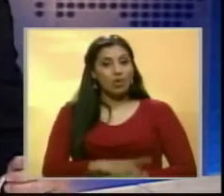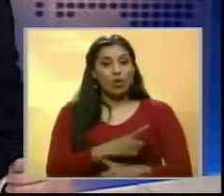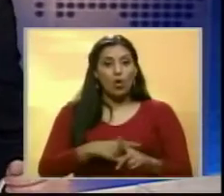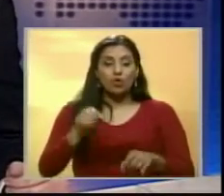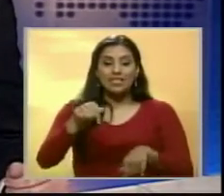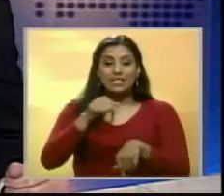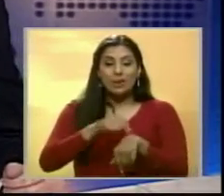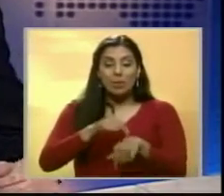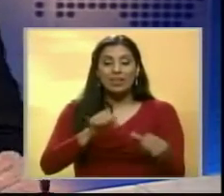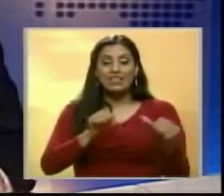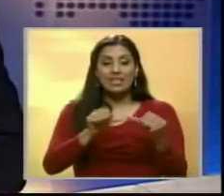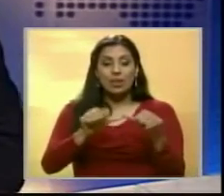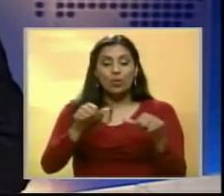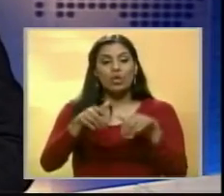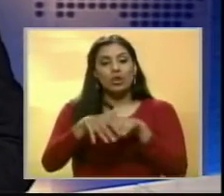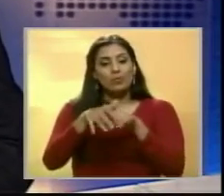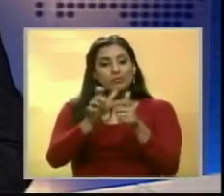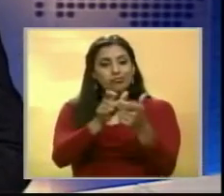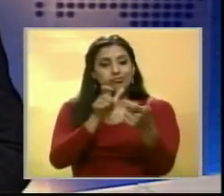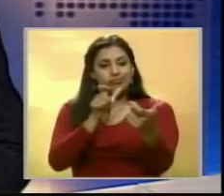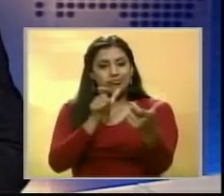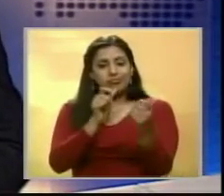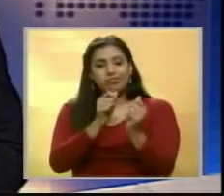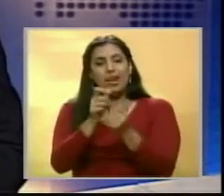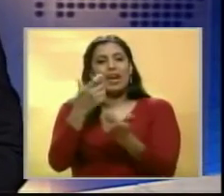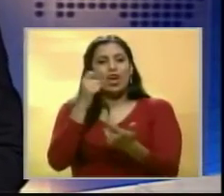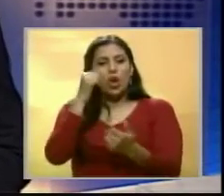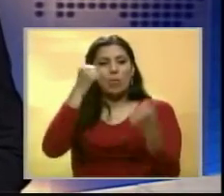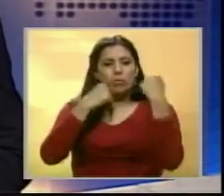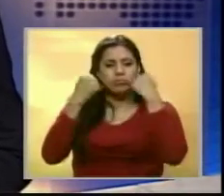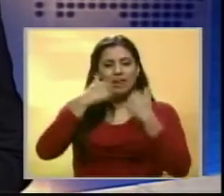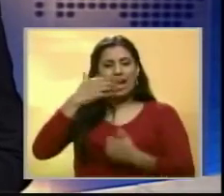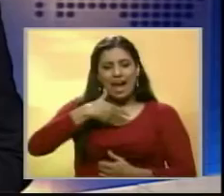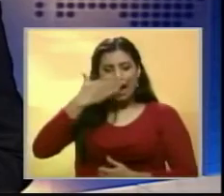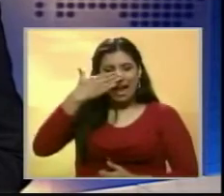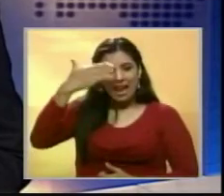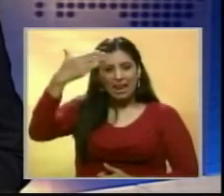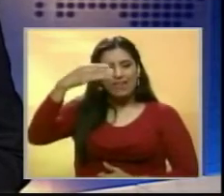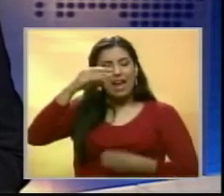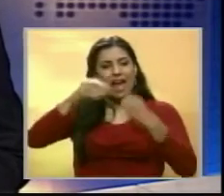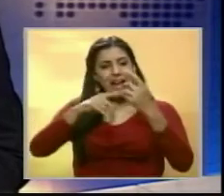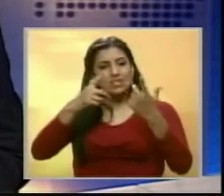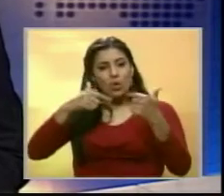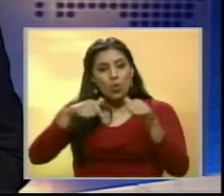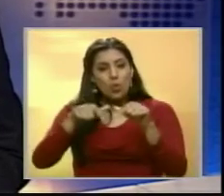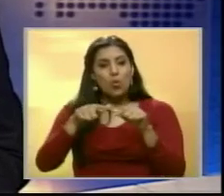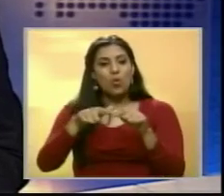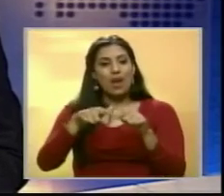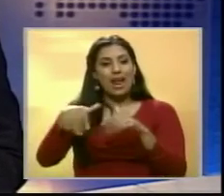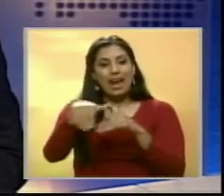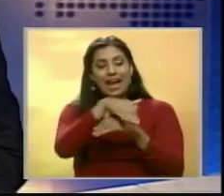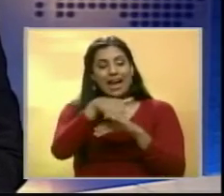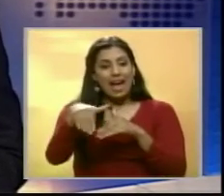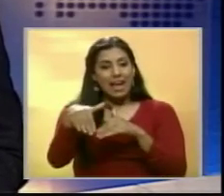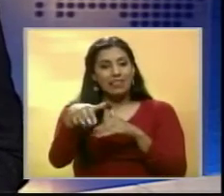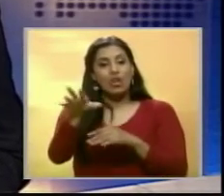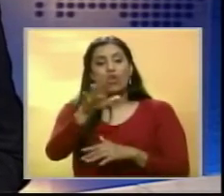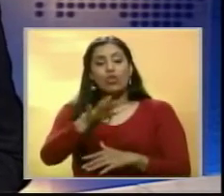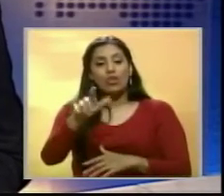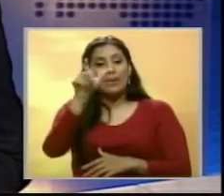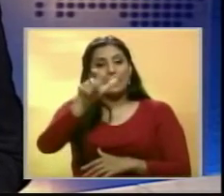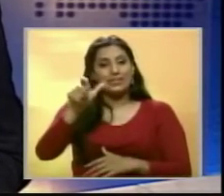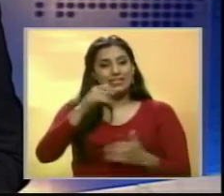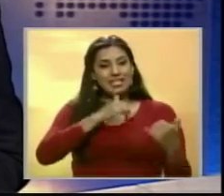Bien, en este momento continúa la procesión fúnebre del exboxeador musulmán Muhammad Ali, que se realiza por las calles de Louisville, su